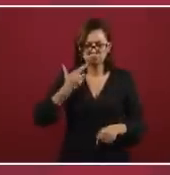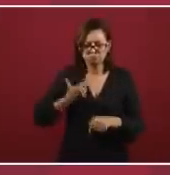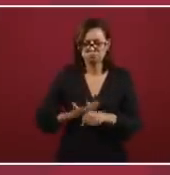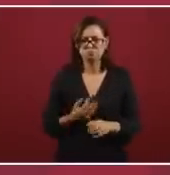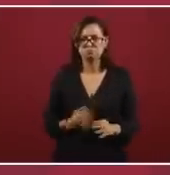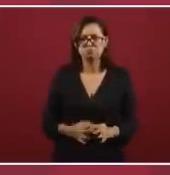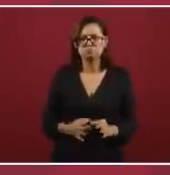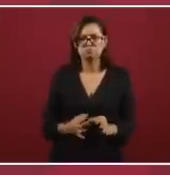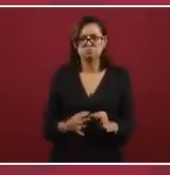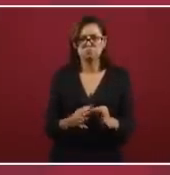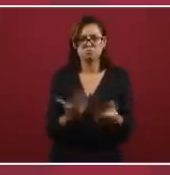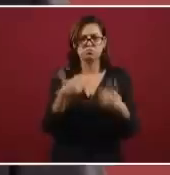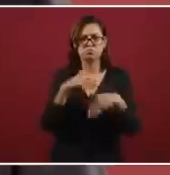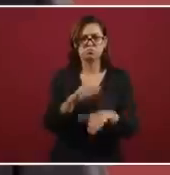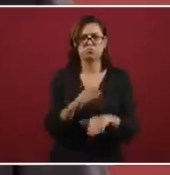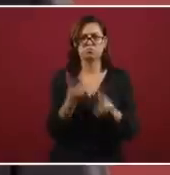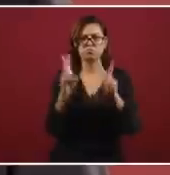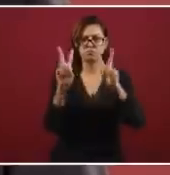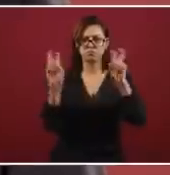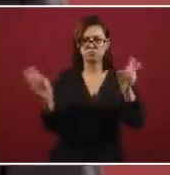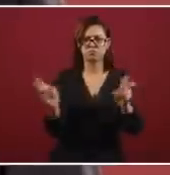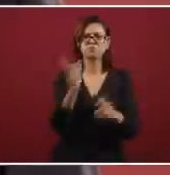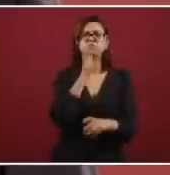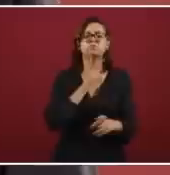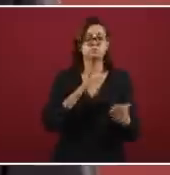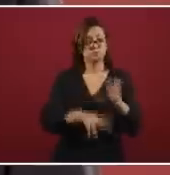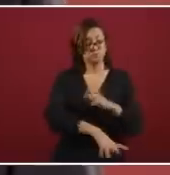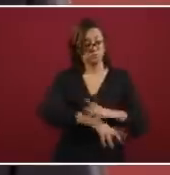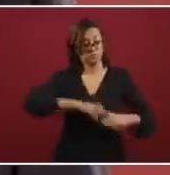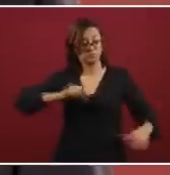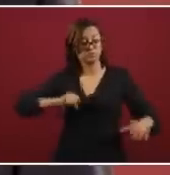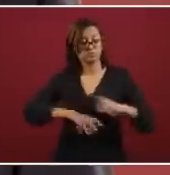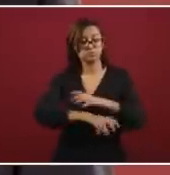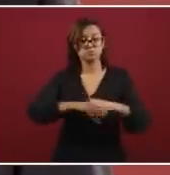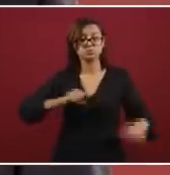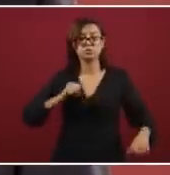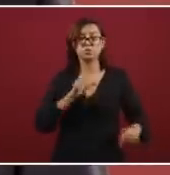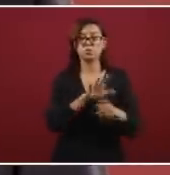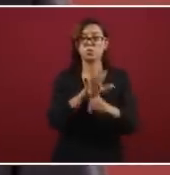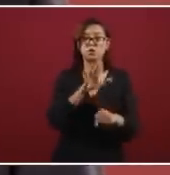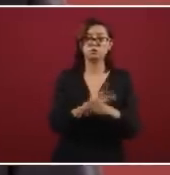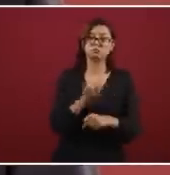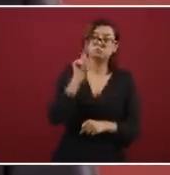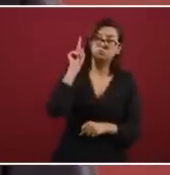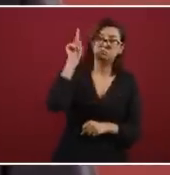responsable en cuanto a explotación petrolera es el de Noruega.